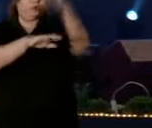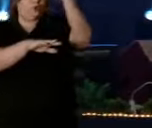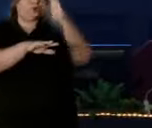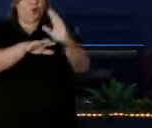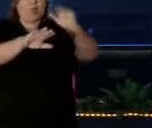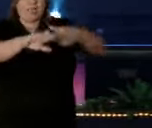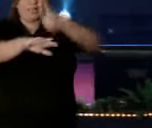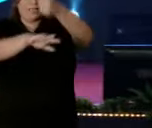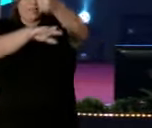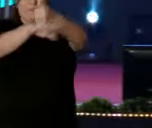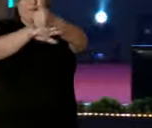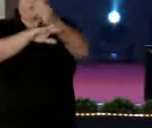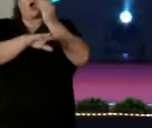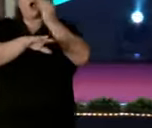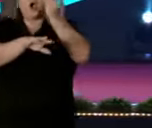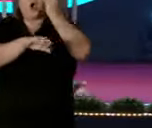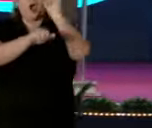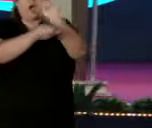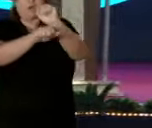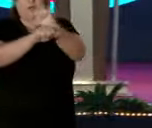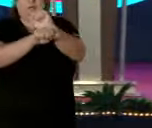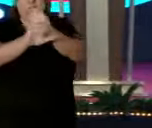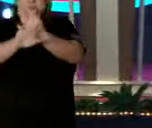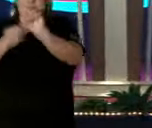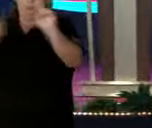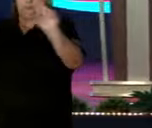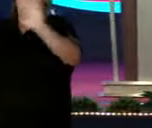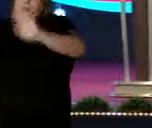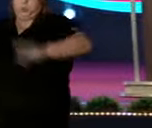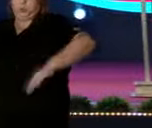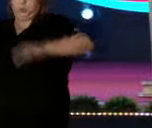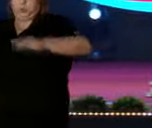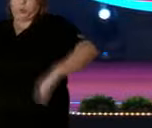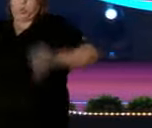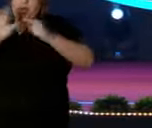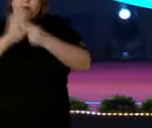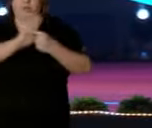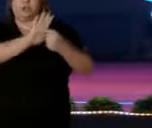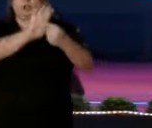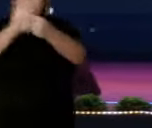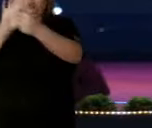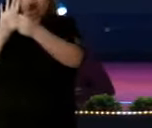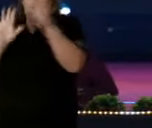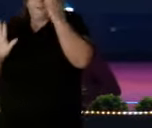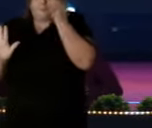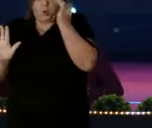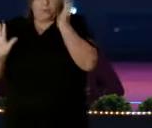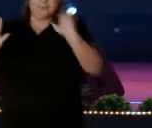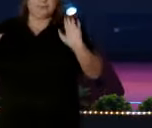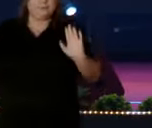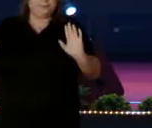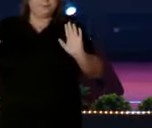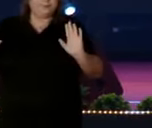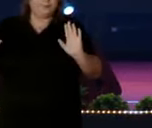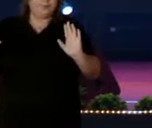Dios, pero no se habían todavía manifestado porque no era el tiempo, porque Dios te estaba probando en lo poco.